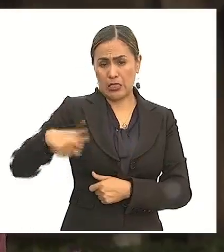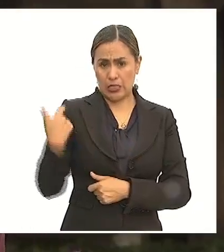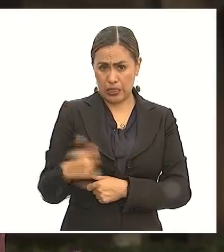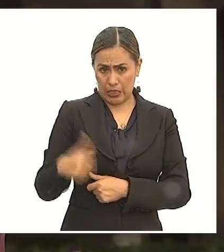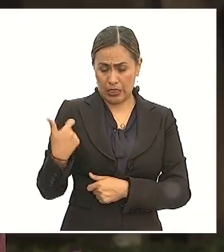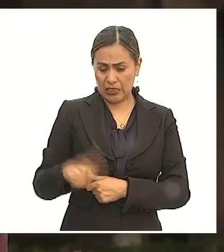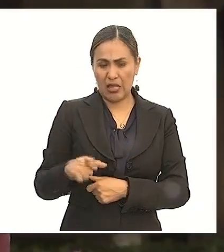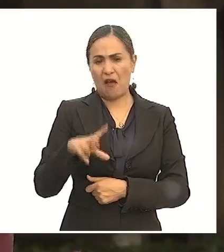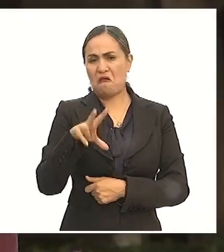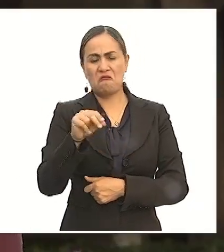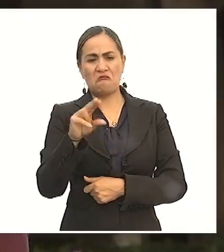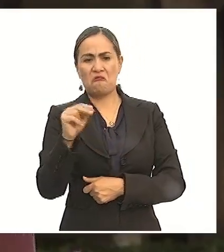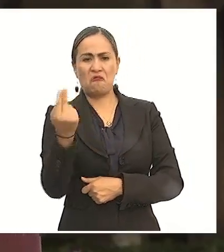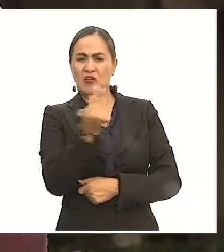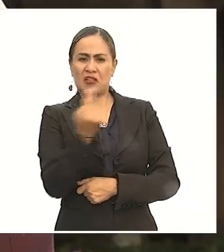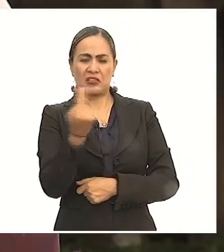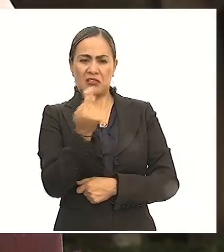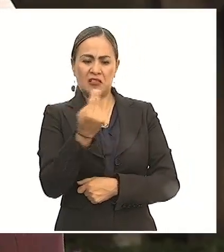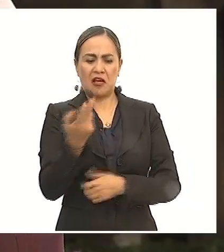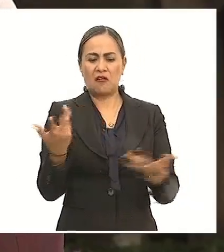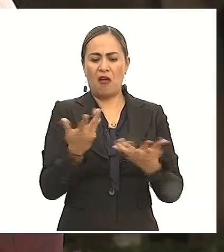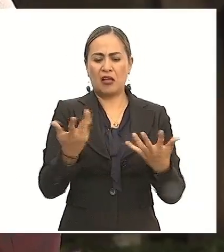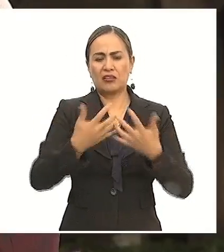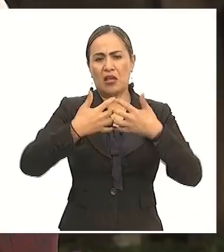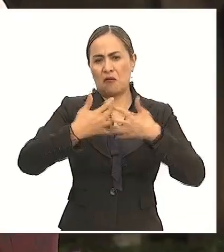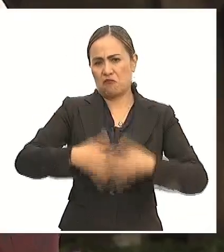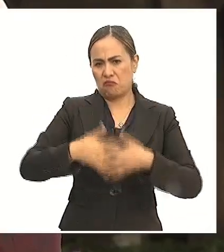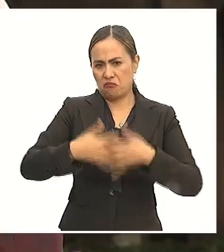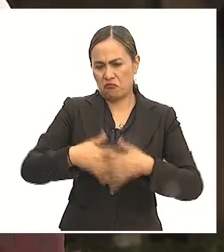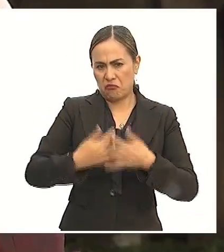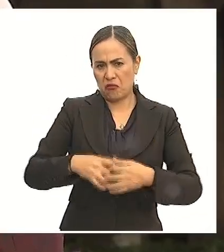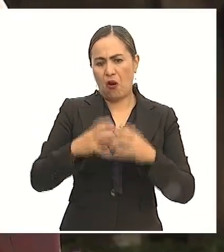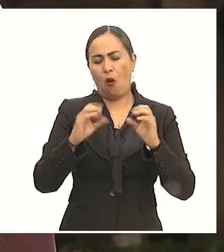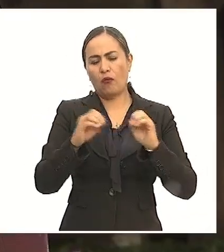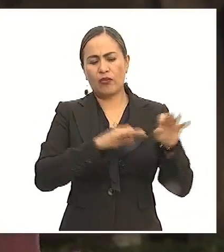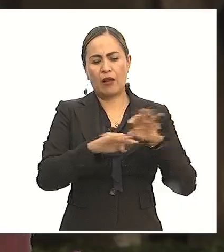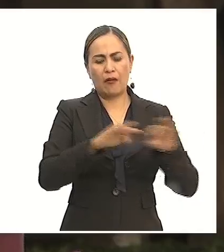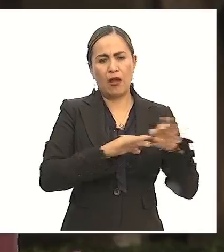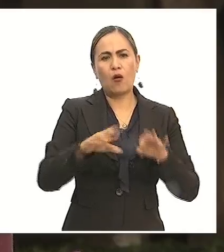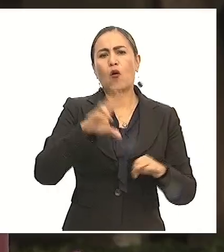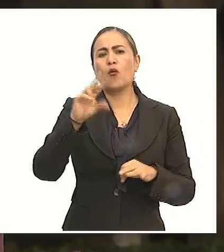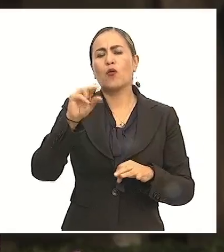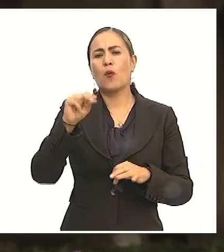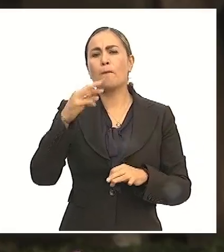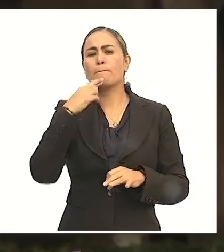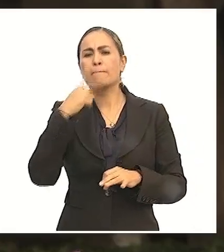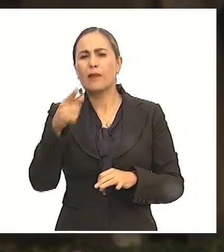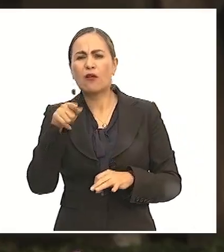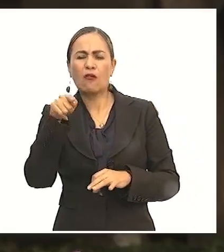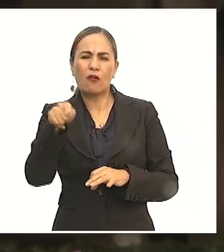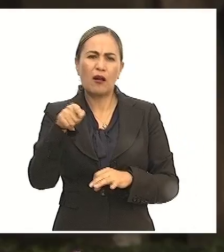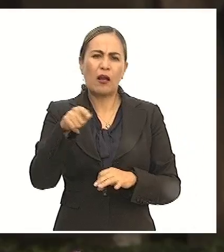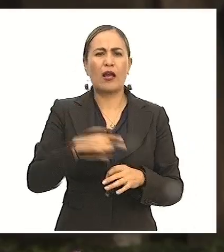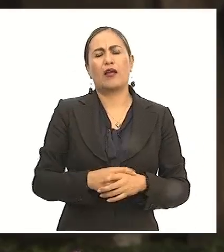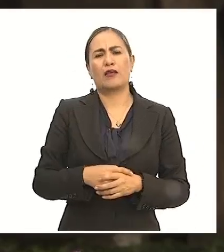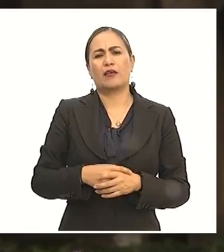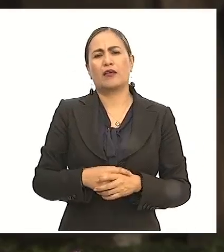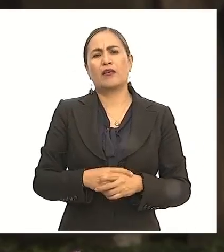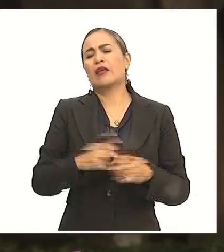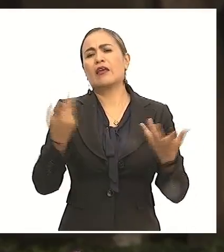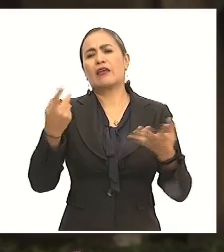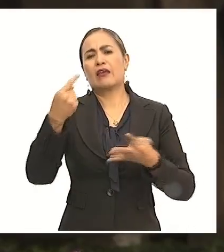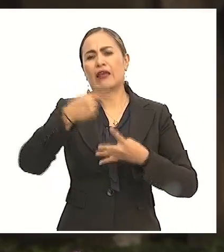producción y del trabajo, sino de la especulación financiera y de las